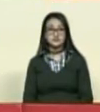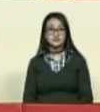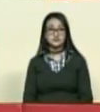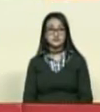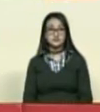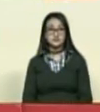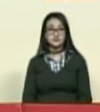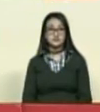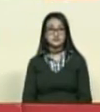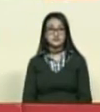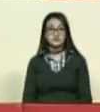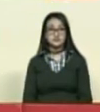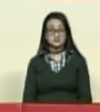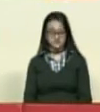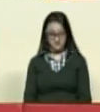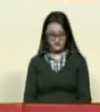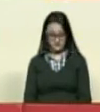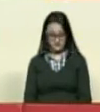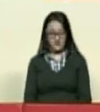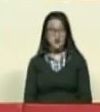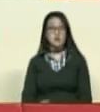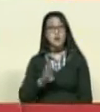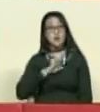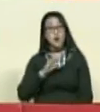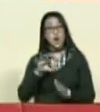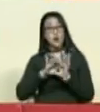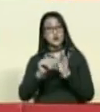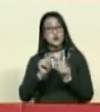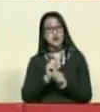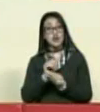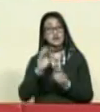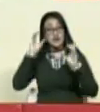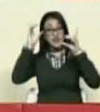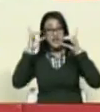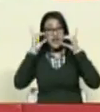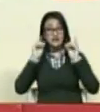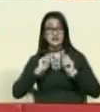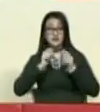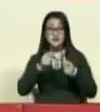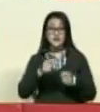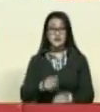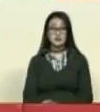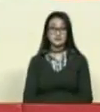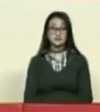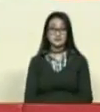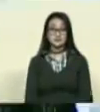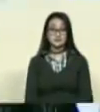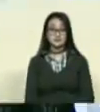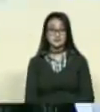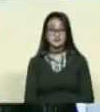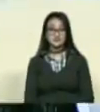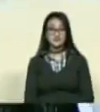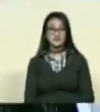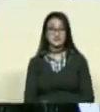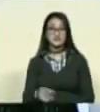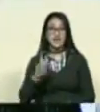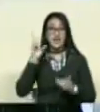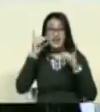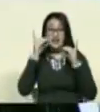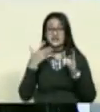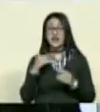del comando de campaña a la constituyente por Caracas, Delcy Rodríguez. Una guará, pues. Como Delcy no tiene